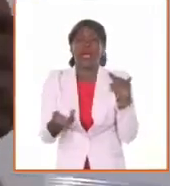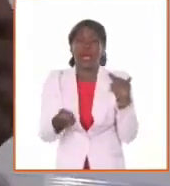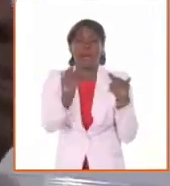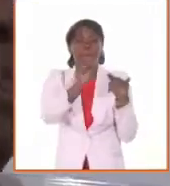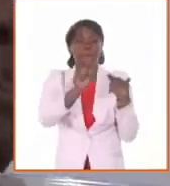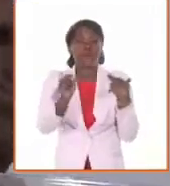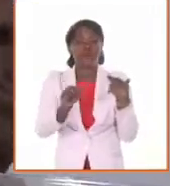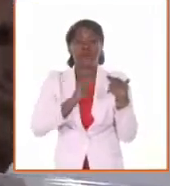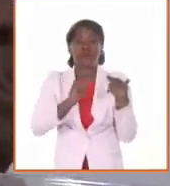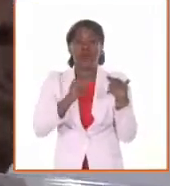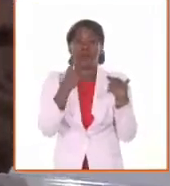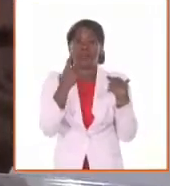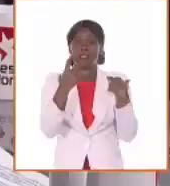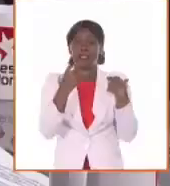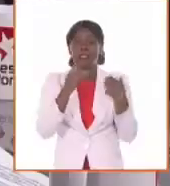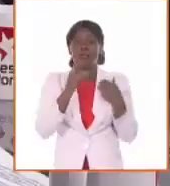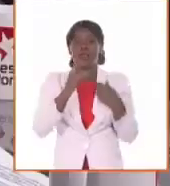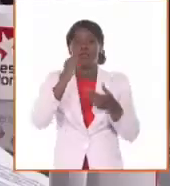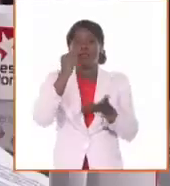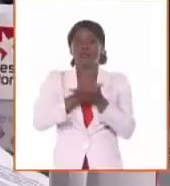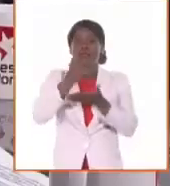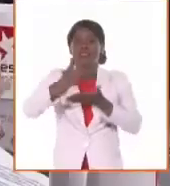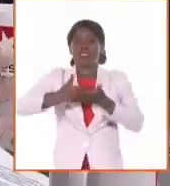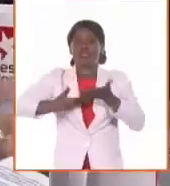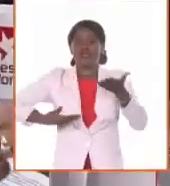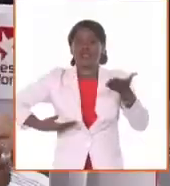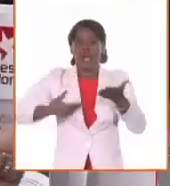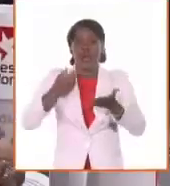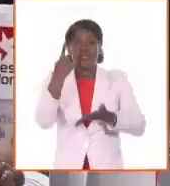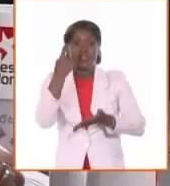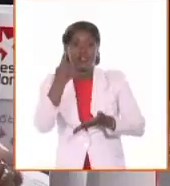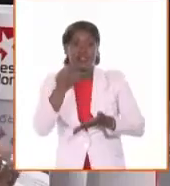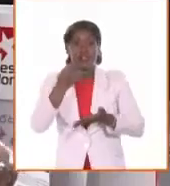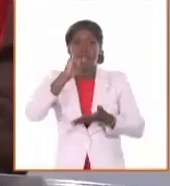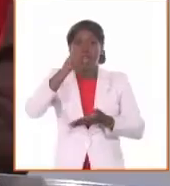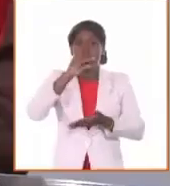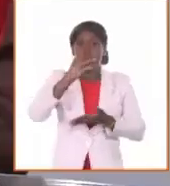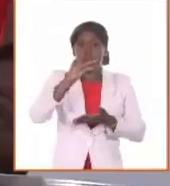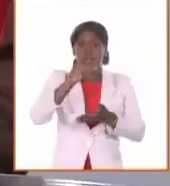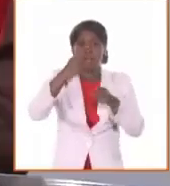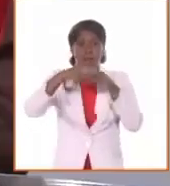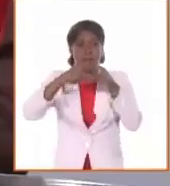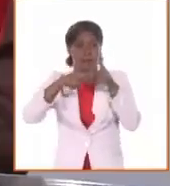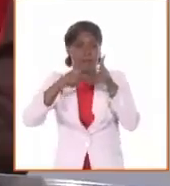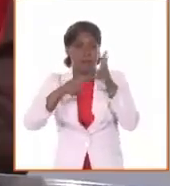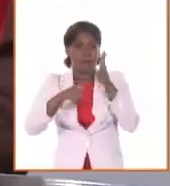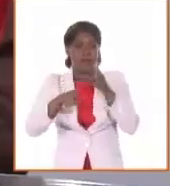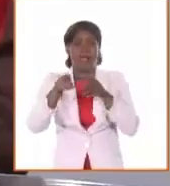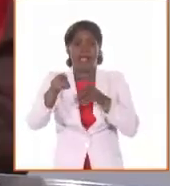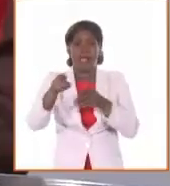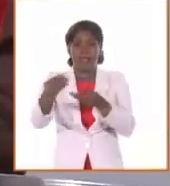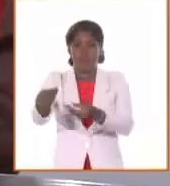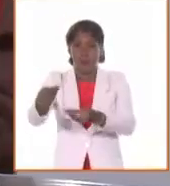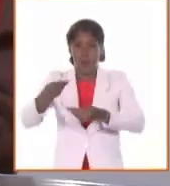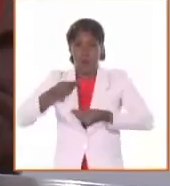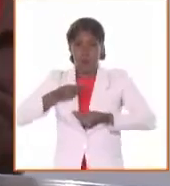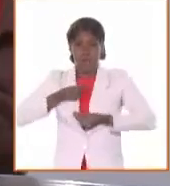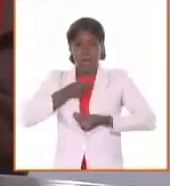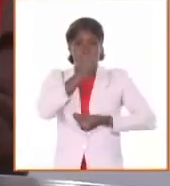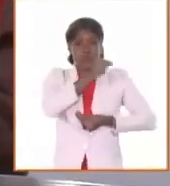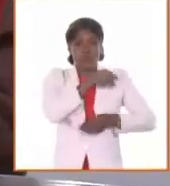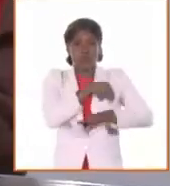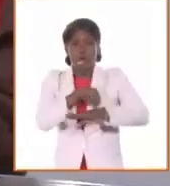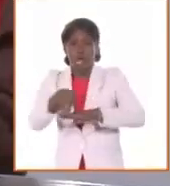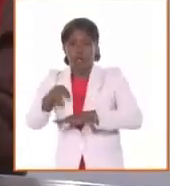la certificaciones que se requieran Exactamente para que la persona no tenga que pedirla y bueno por